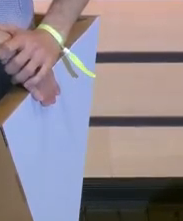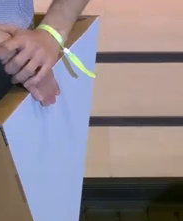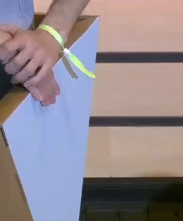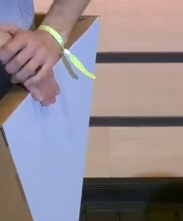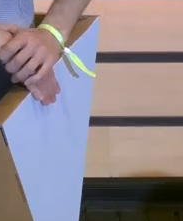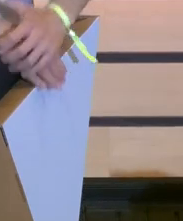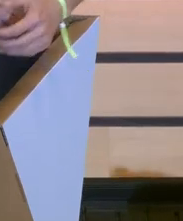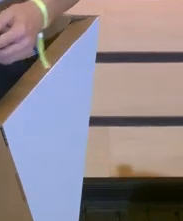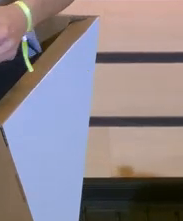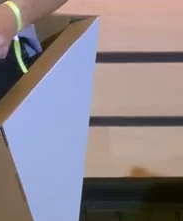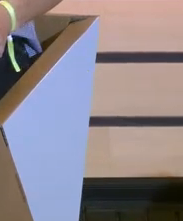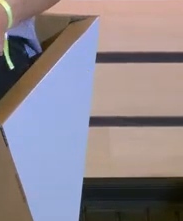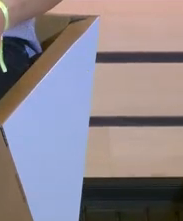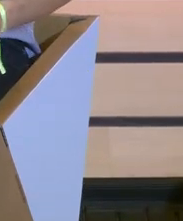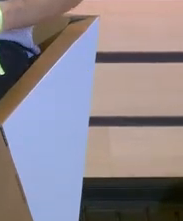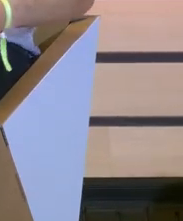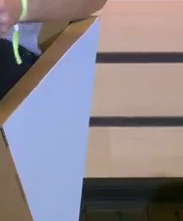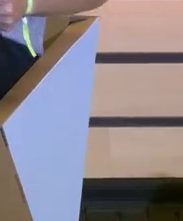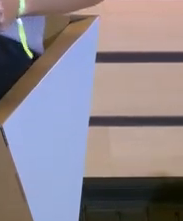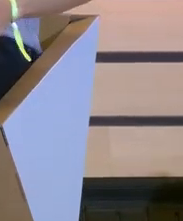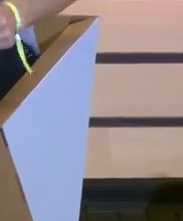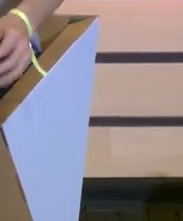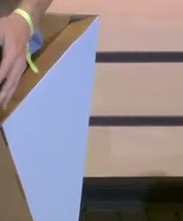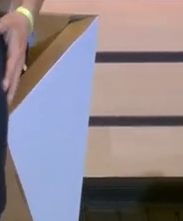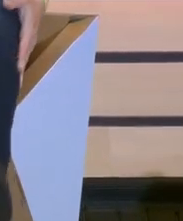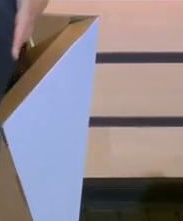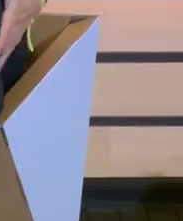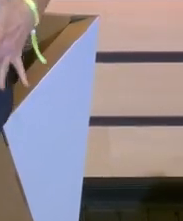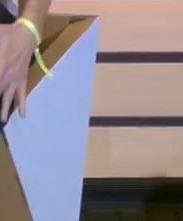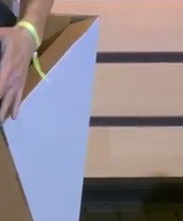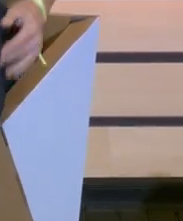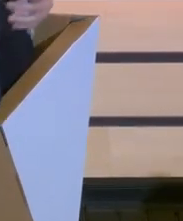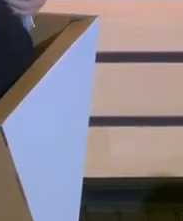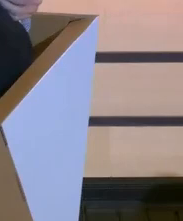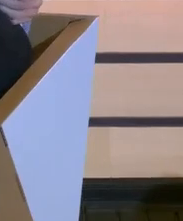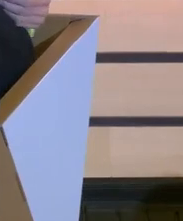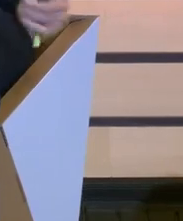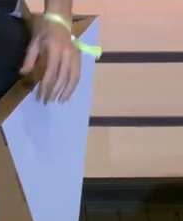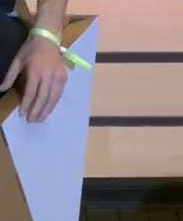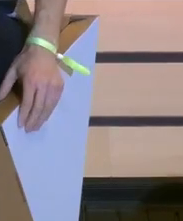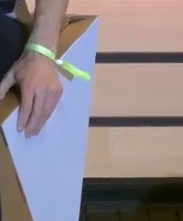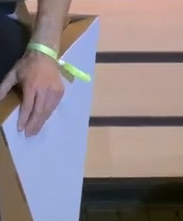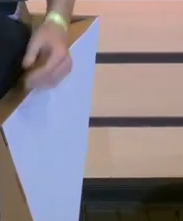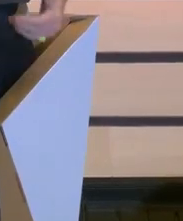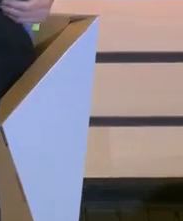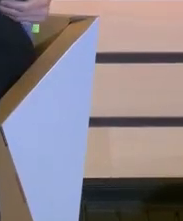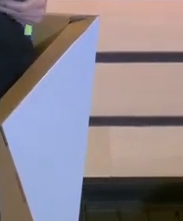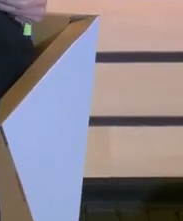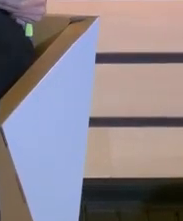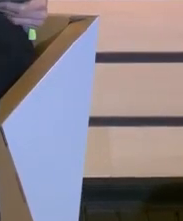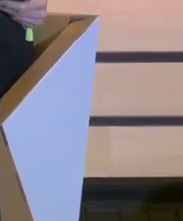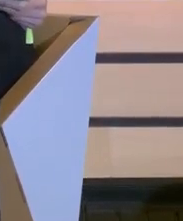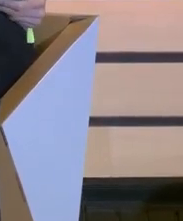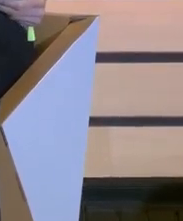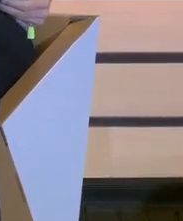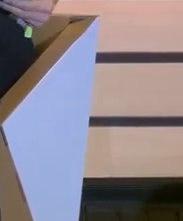Sobre la sostenibilidad ambiental, decía, social, perdón. ¿Cómo es la relación directa con las personas?